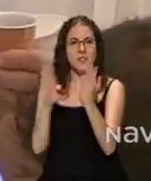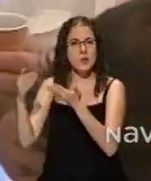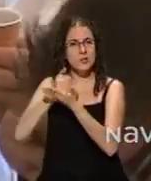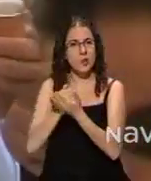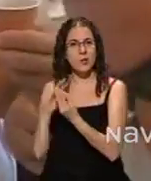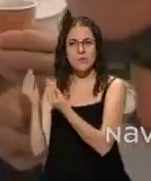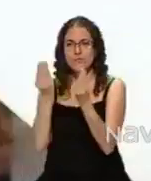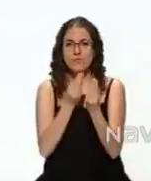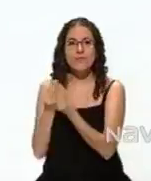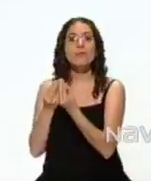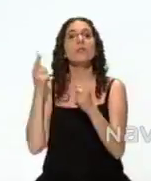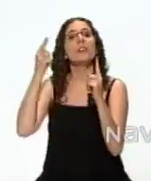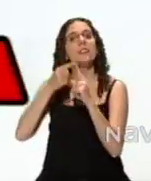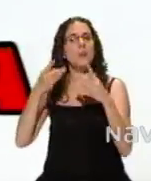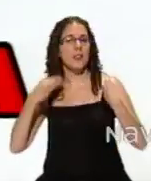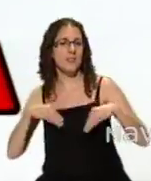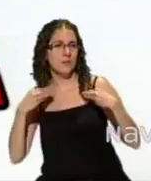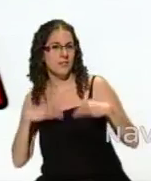a disfrutar.